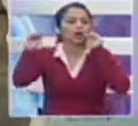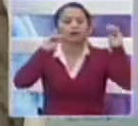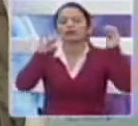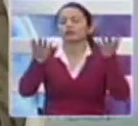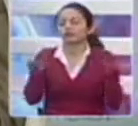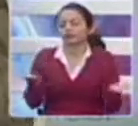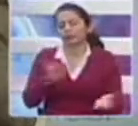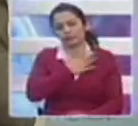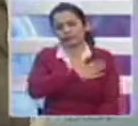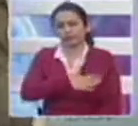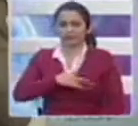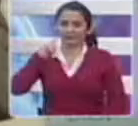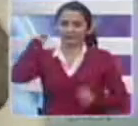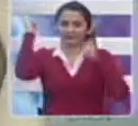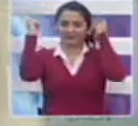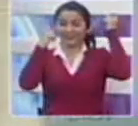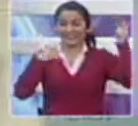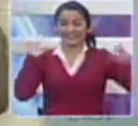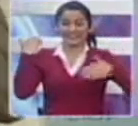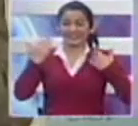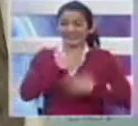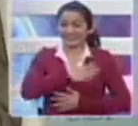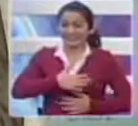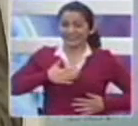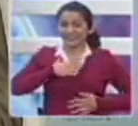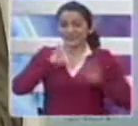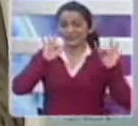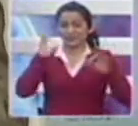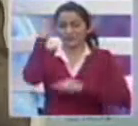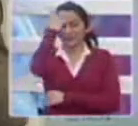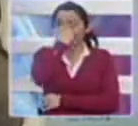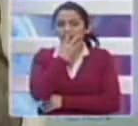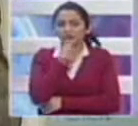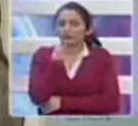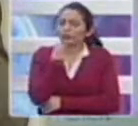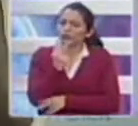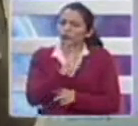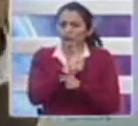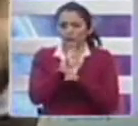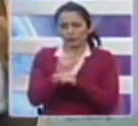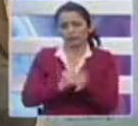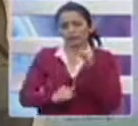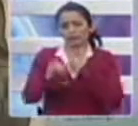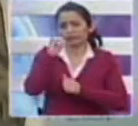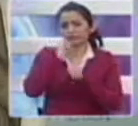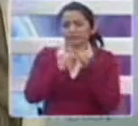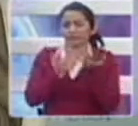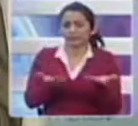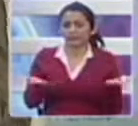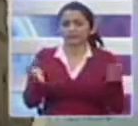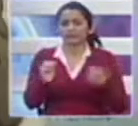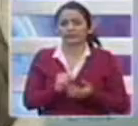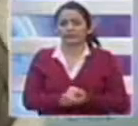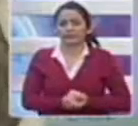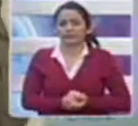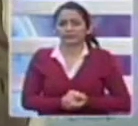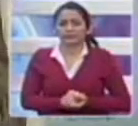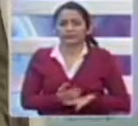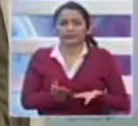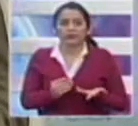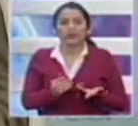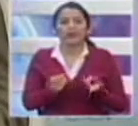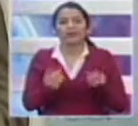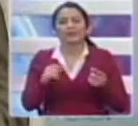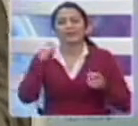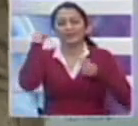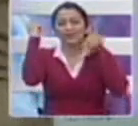ciudad, que lo disfrutemos, porque habrán eventos también tradicionales en los barrios. Está promoviendo otra vez regresar a la fiesta barrial, que creo